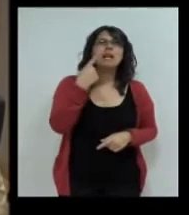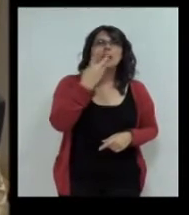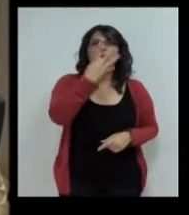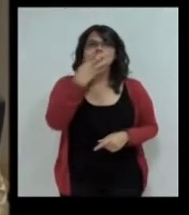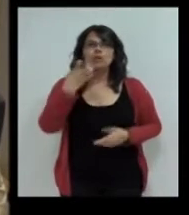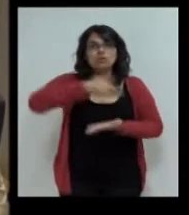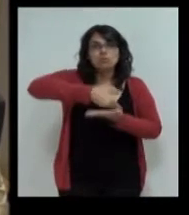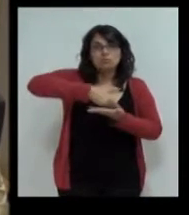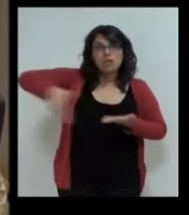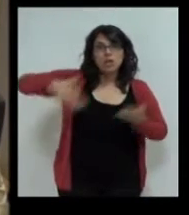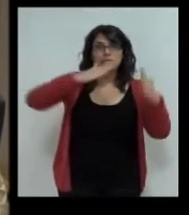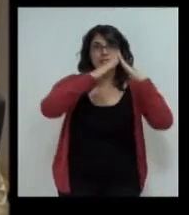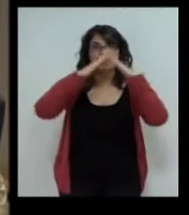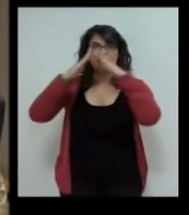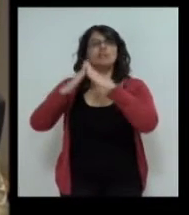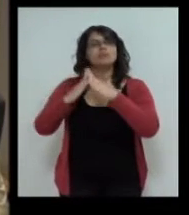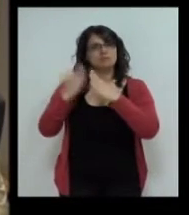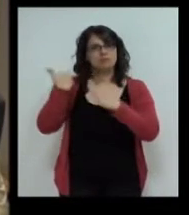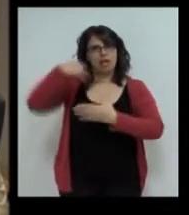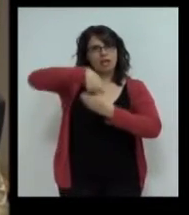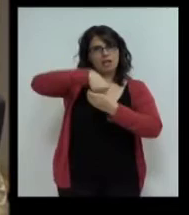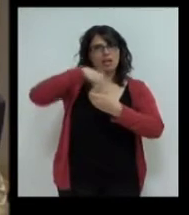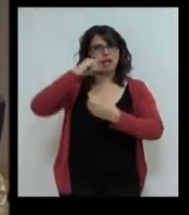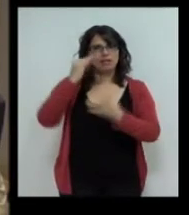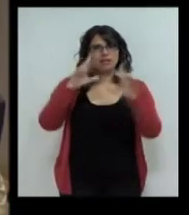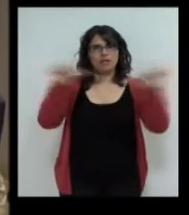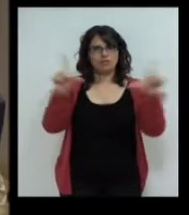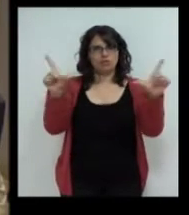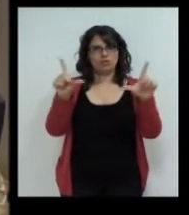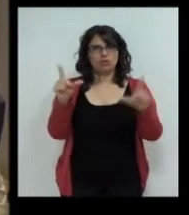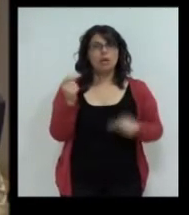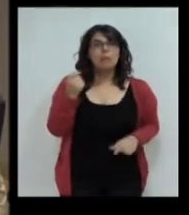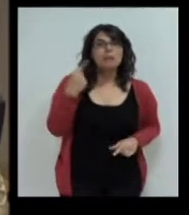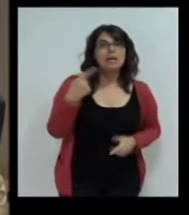1.400 millones de hogares con televisión, ahora hay más de 1.000